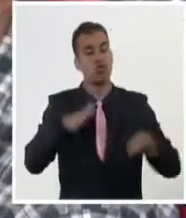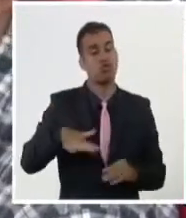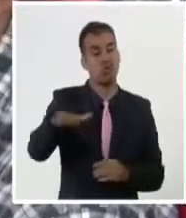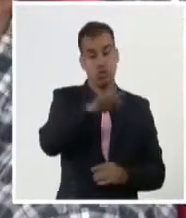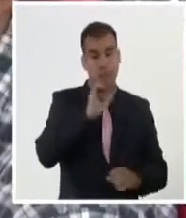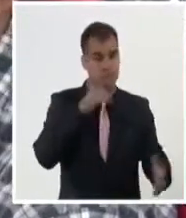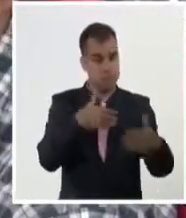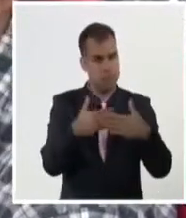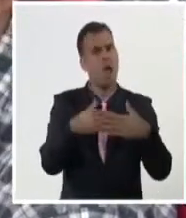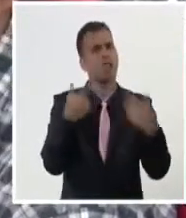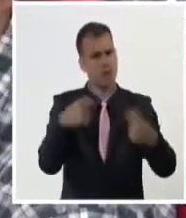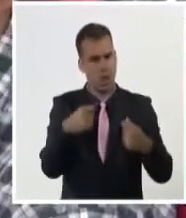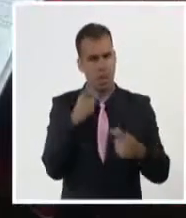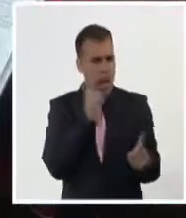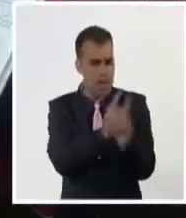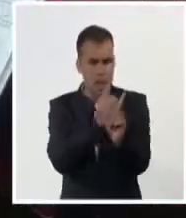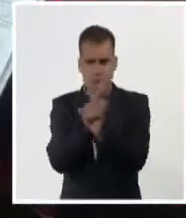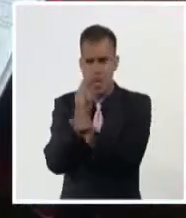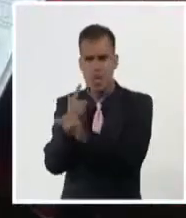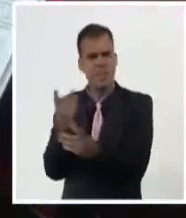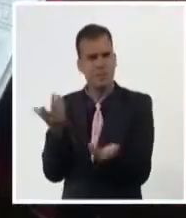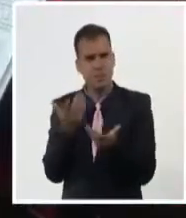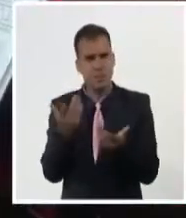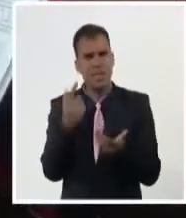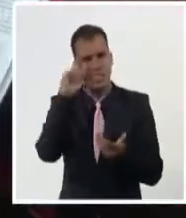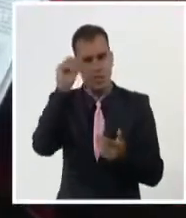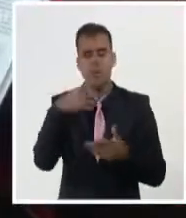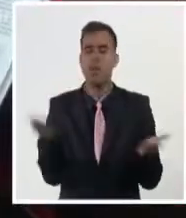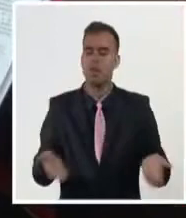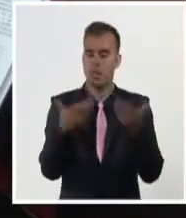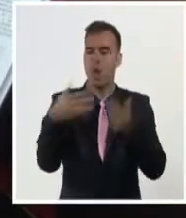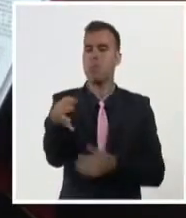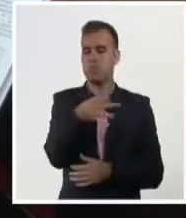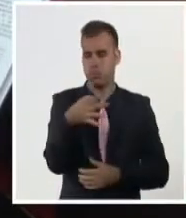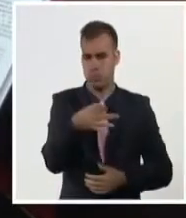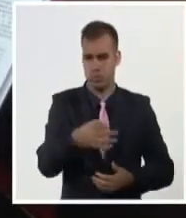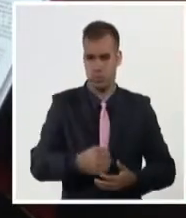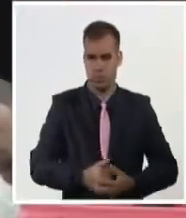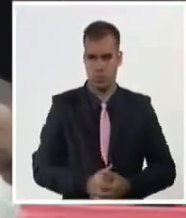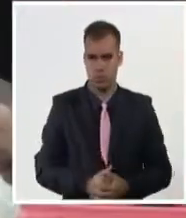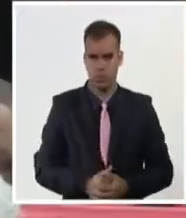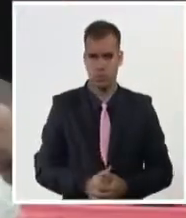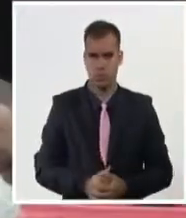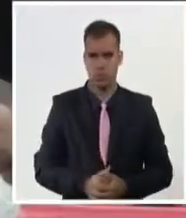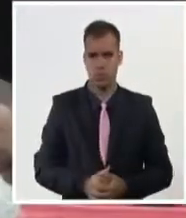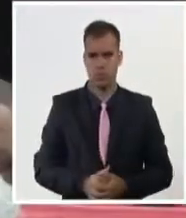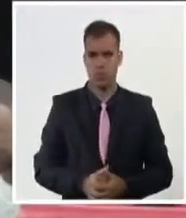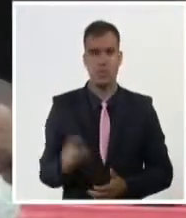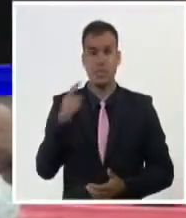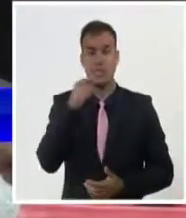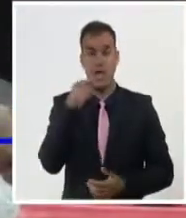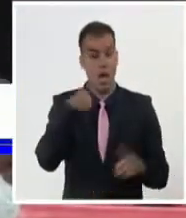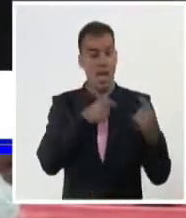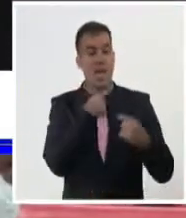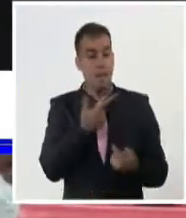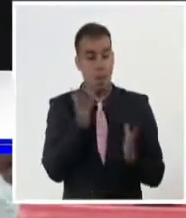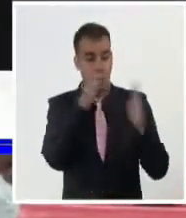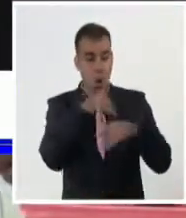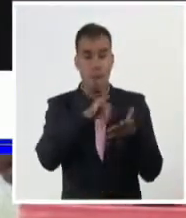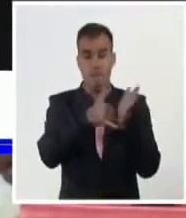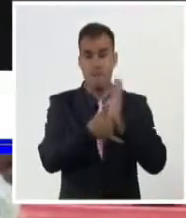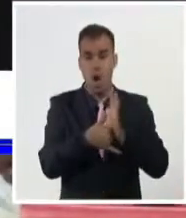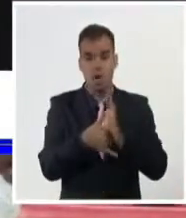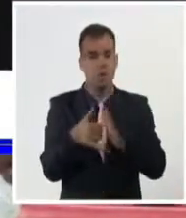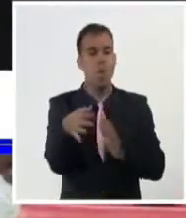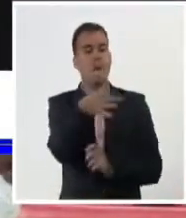económicos a acercarse cada vez más al desarrollo local. Quien hoy no tenga un proyecto de desarrollo local, quien hoy no se haya presentado a ver en